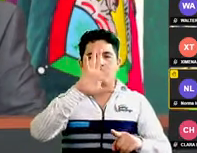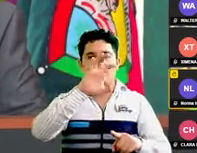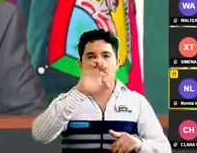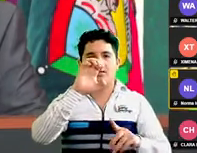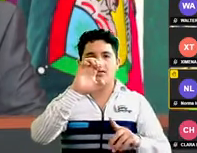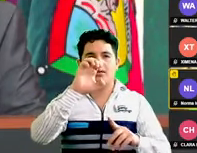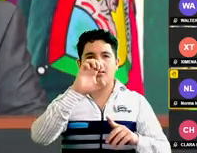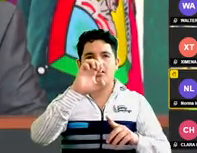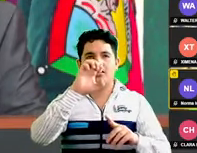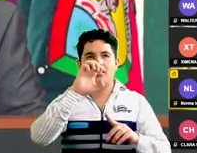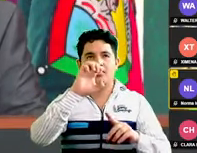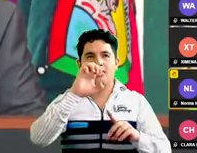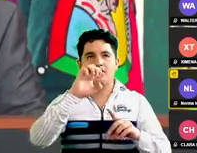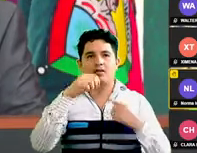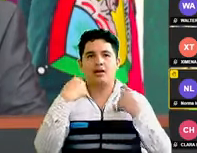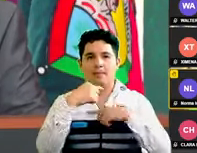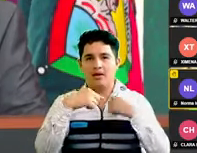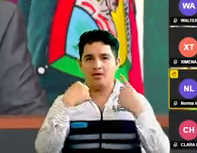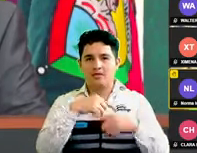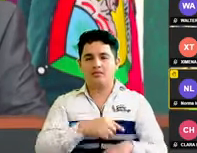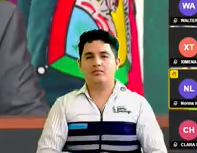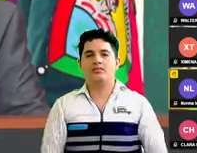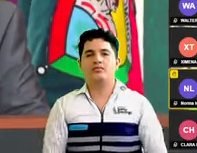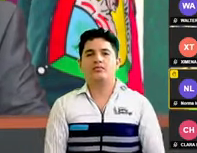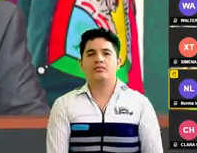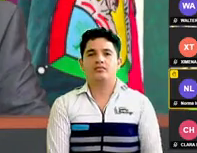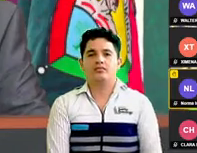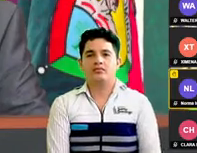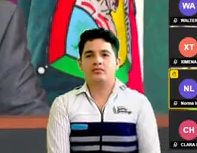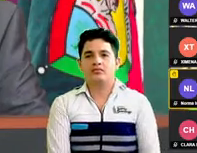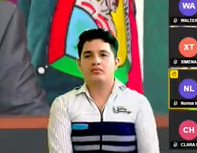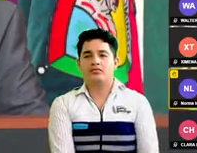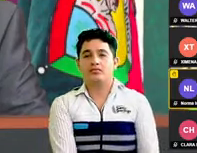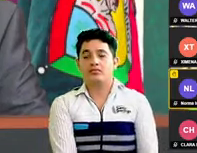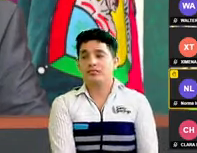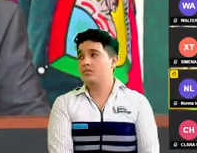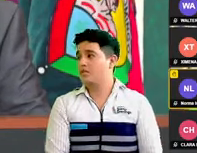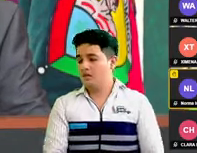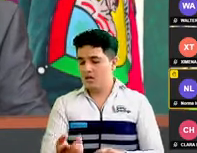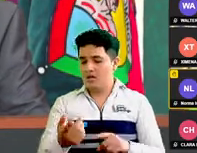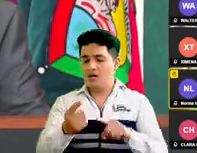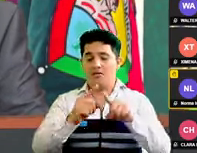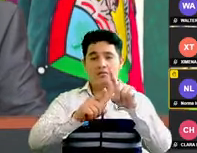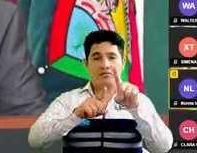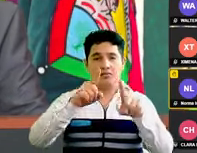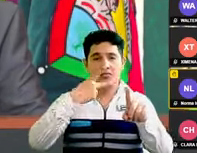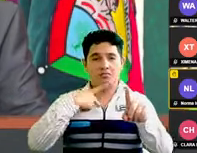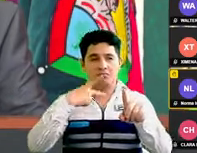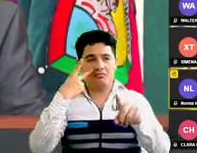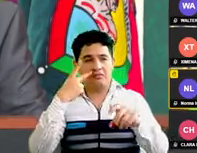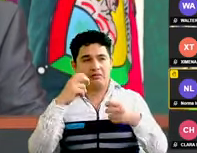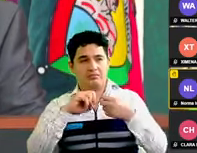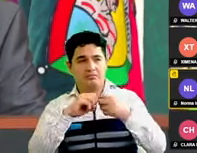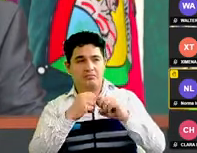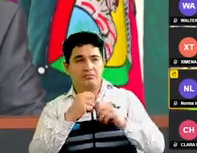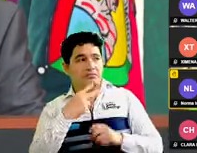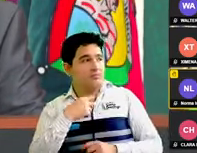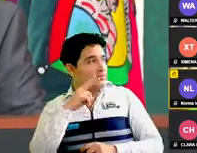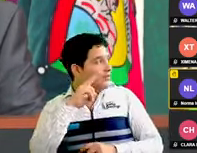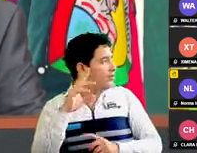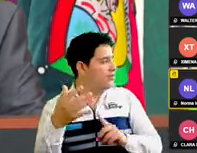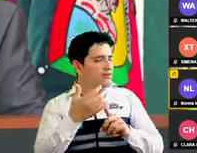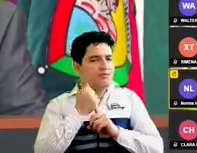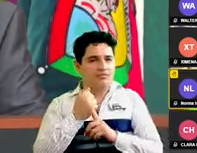mayo. Eso les aclaro para algunos que por ahí tratan de minimizar. Esa es nuestra